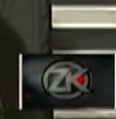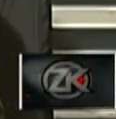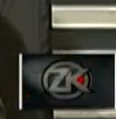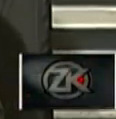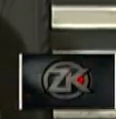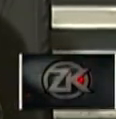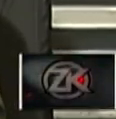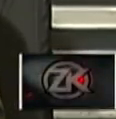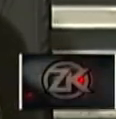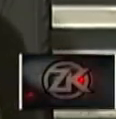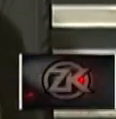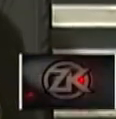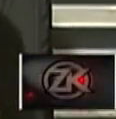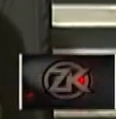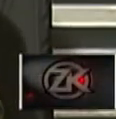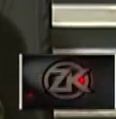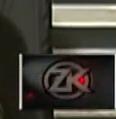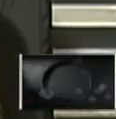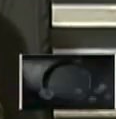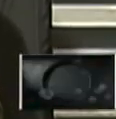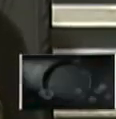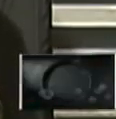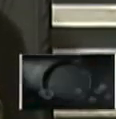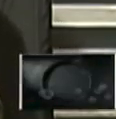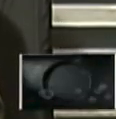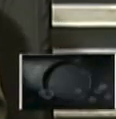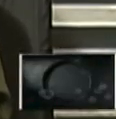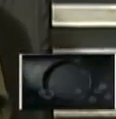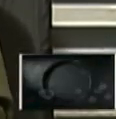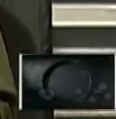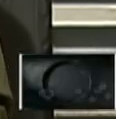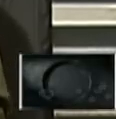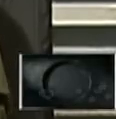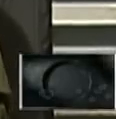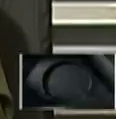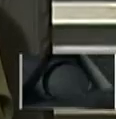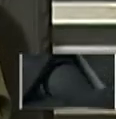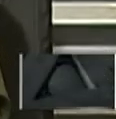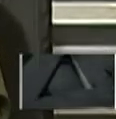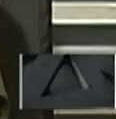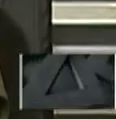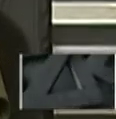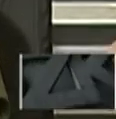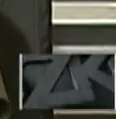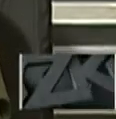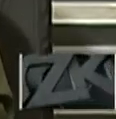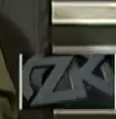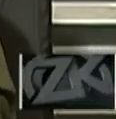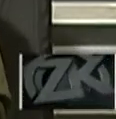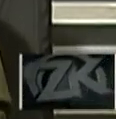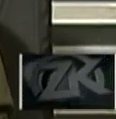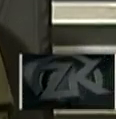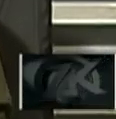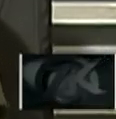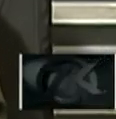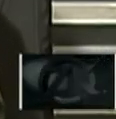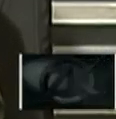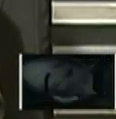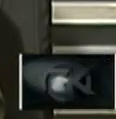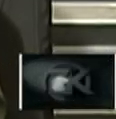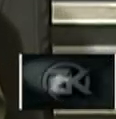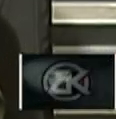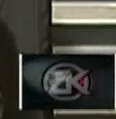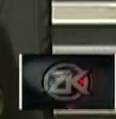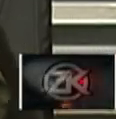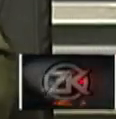estará efectuando el ejercicio Escudo Bolivariano 2020. Así que señora del Cafetal, señora del Este, no se asuste si ve por